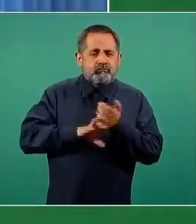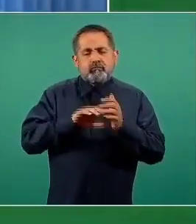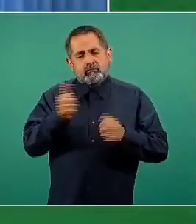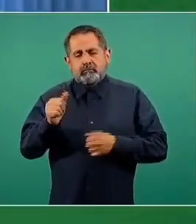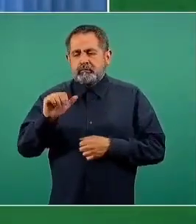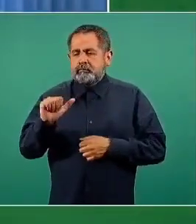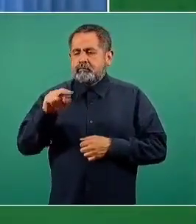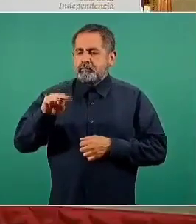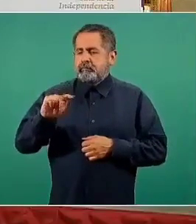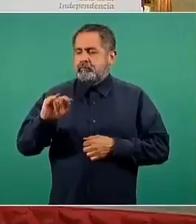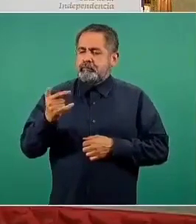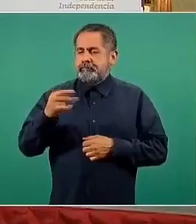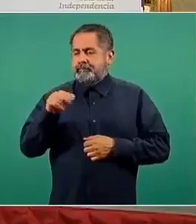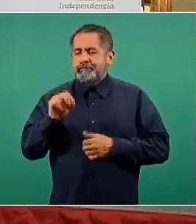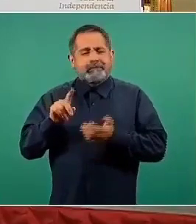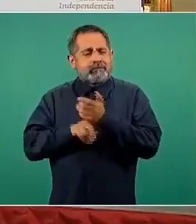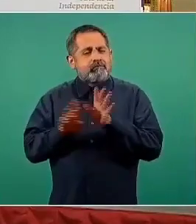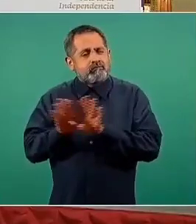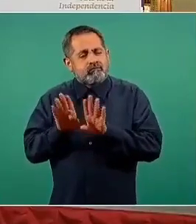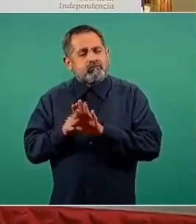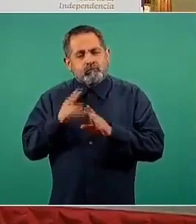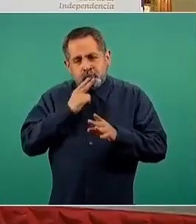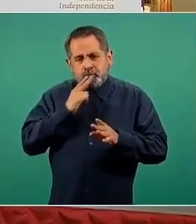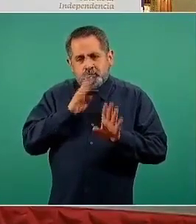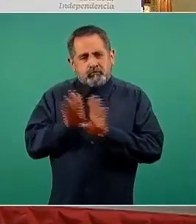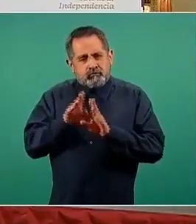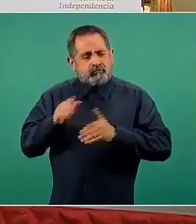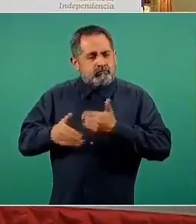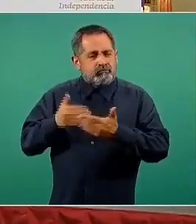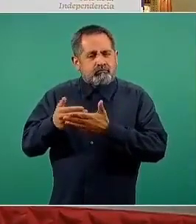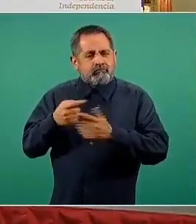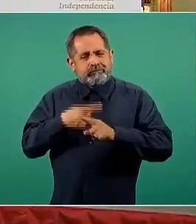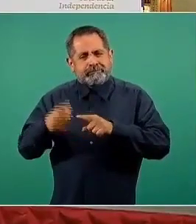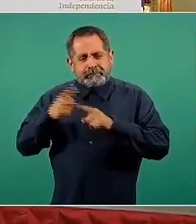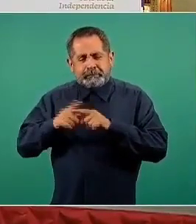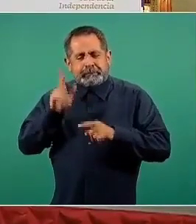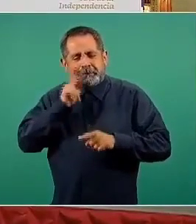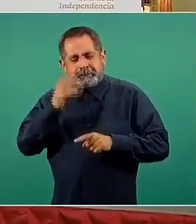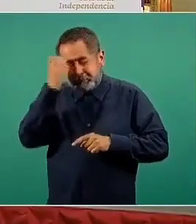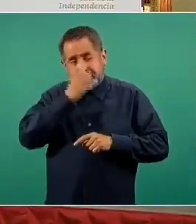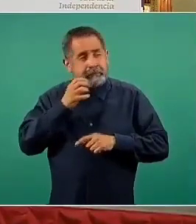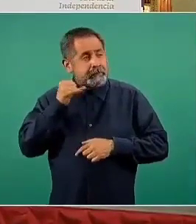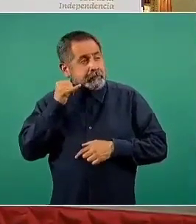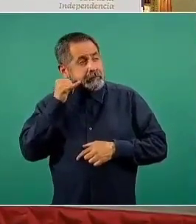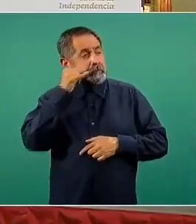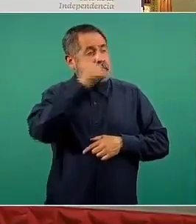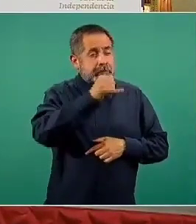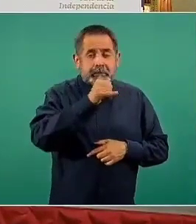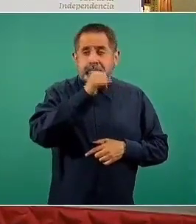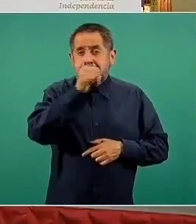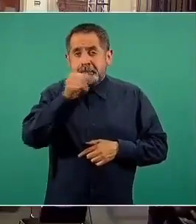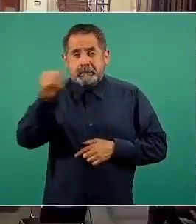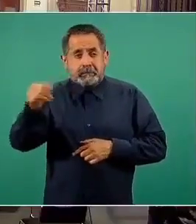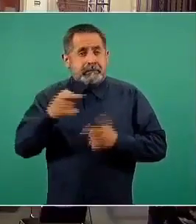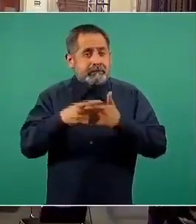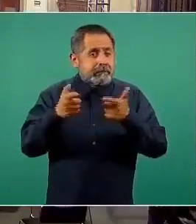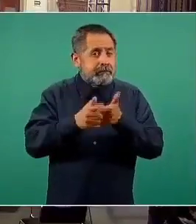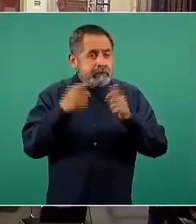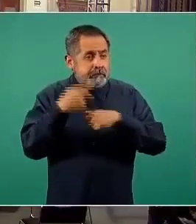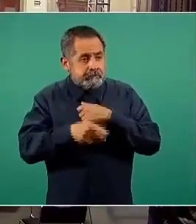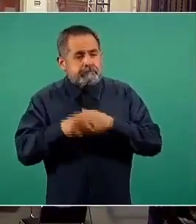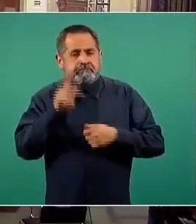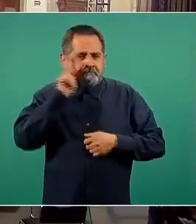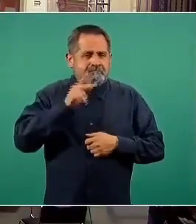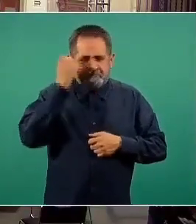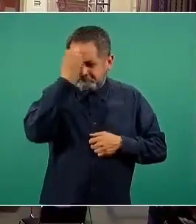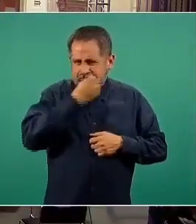antígeno, y el uso racional e indicación de estas pruebas de antígeno en lugares remotos y grupos de riesgo. Hay avances